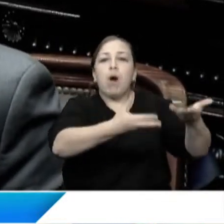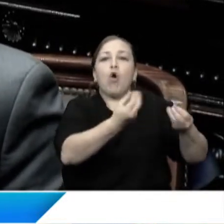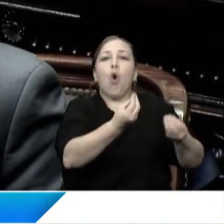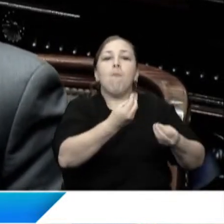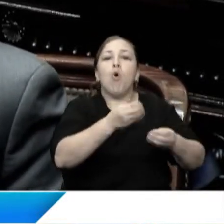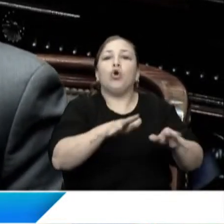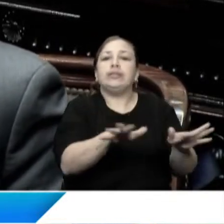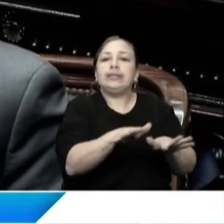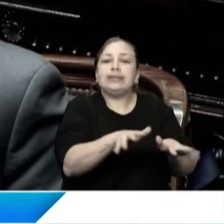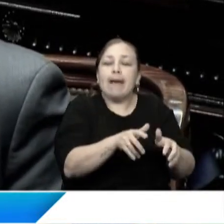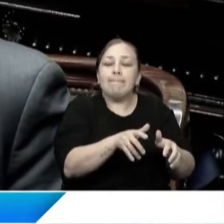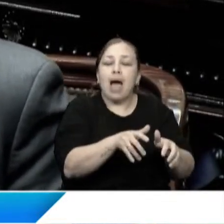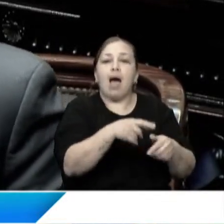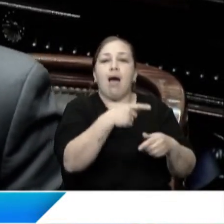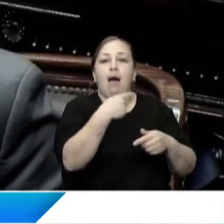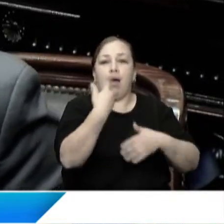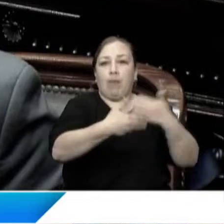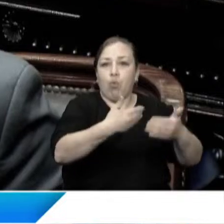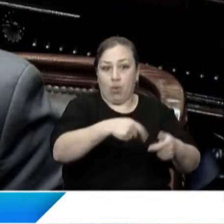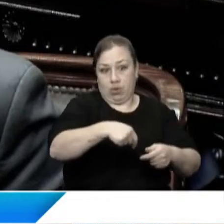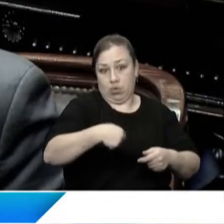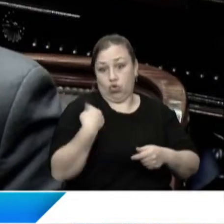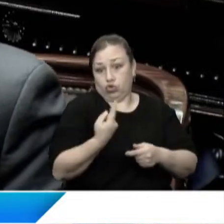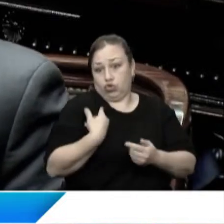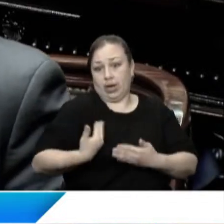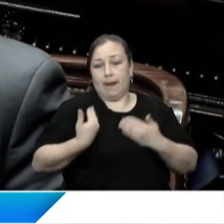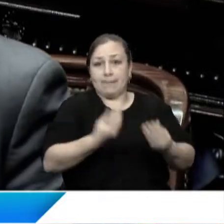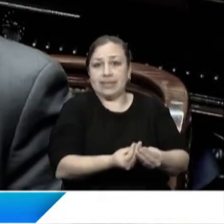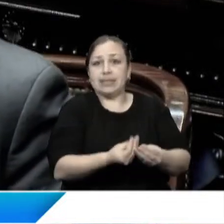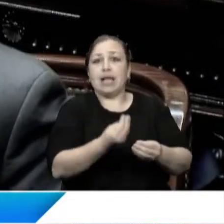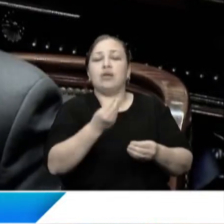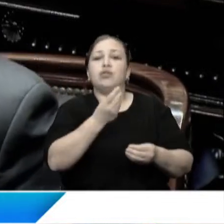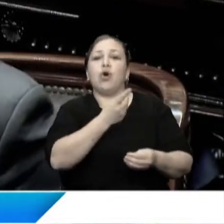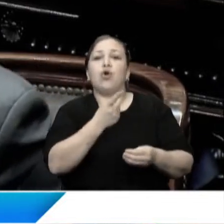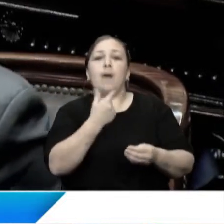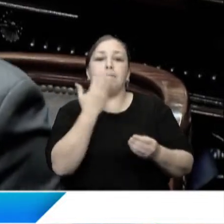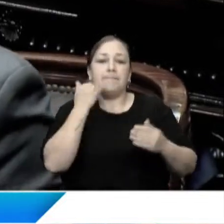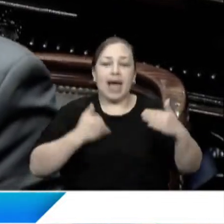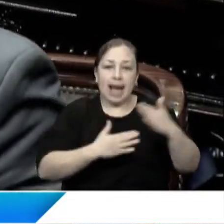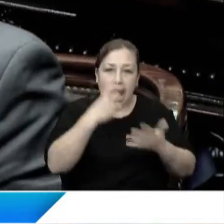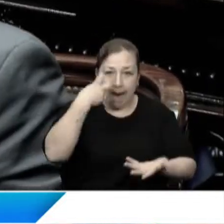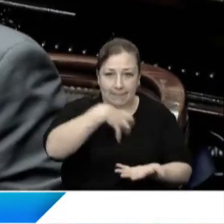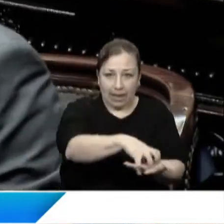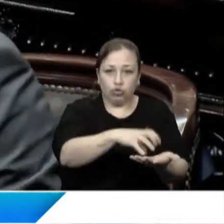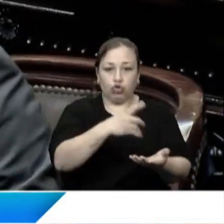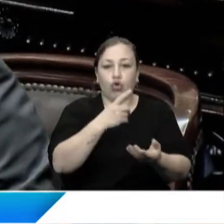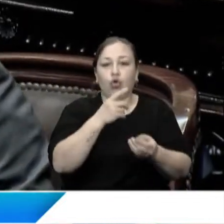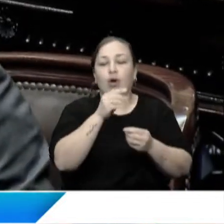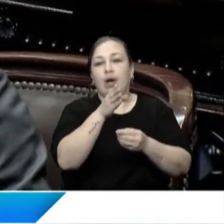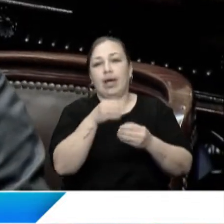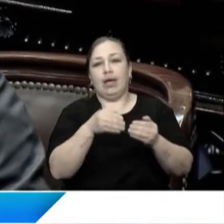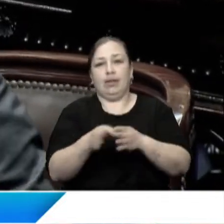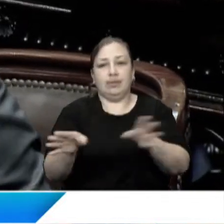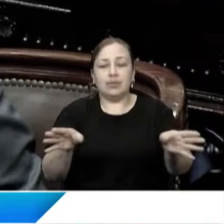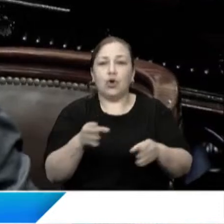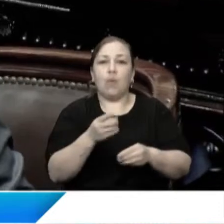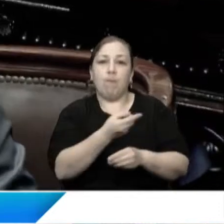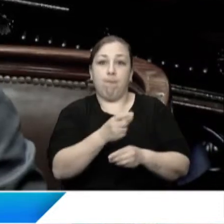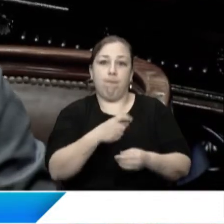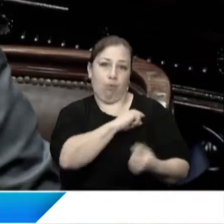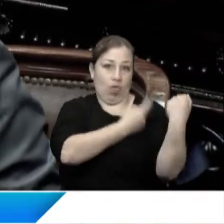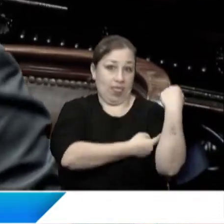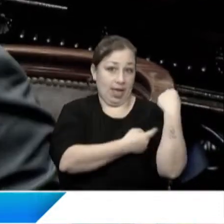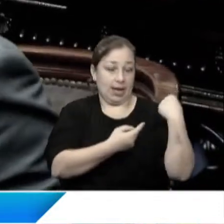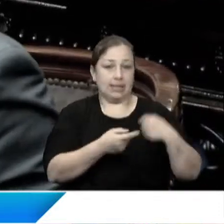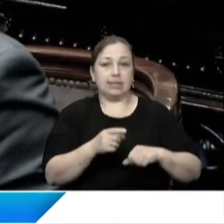sistema republicano y en lo que es nuestra representación colectiva como Parlamento y división de poderes. Nosotros